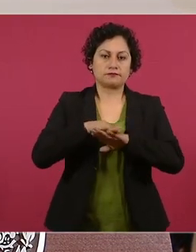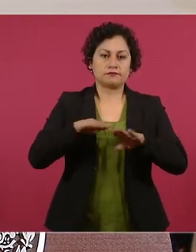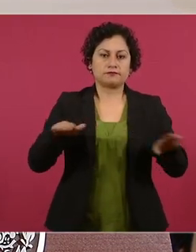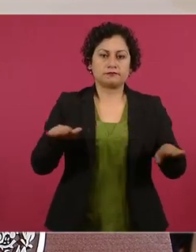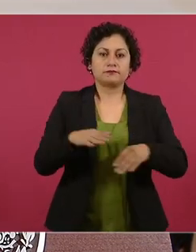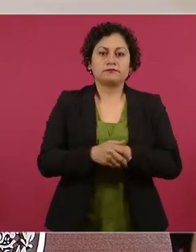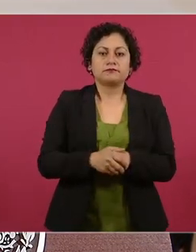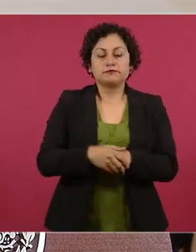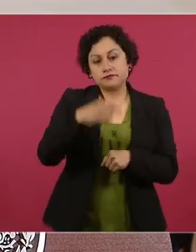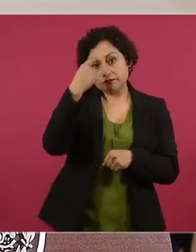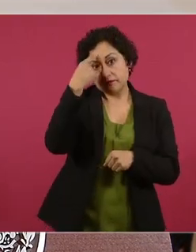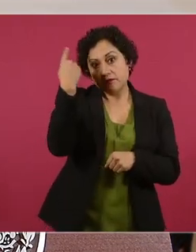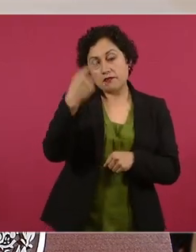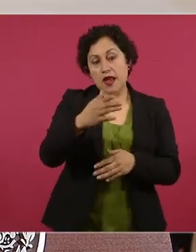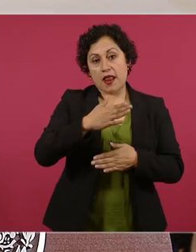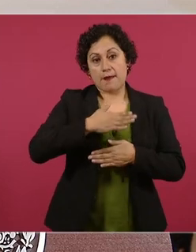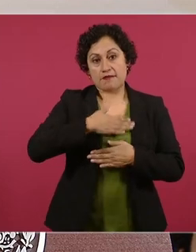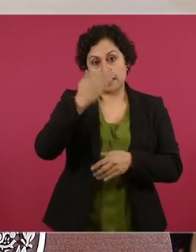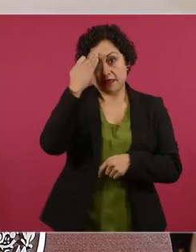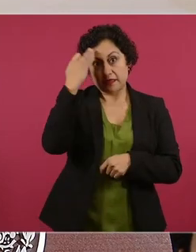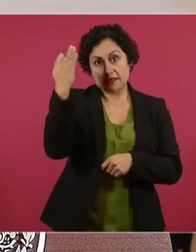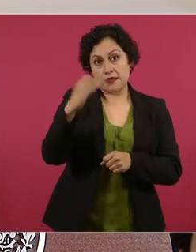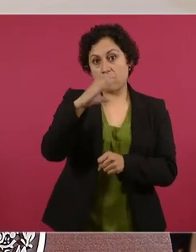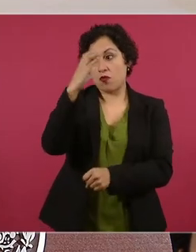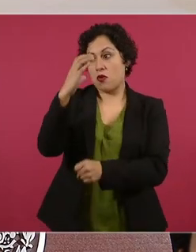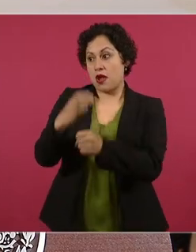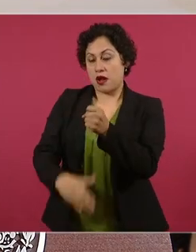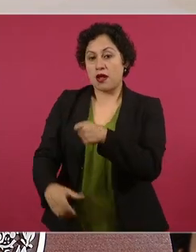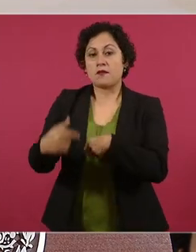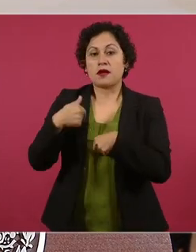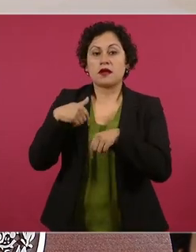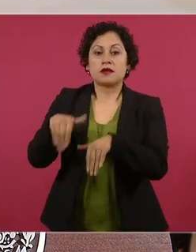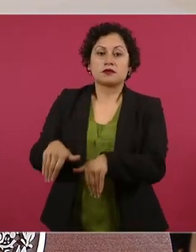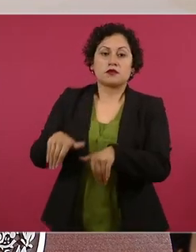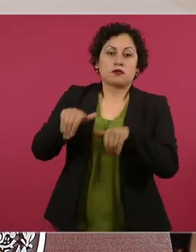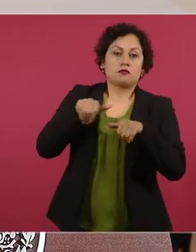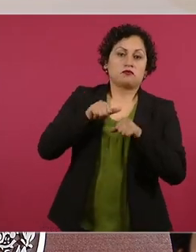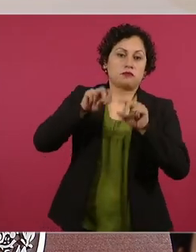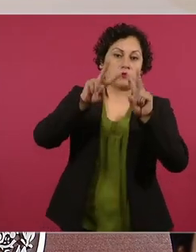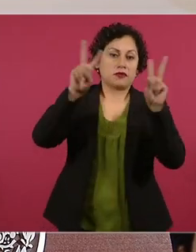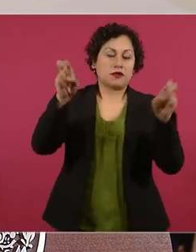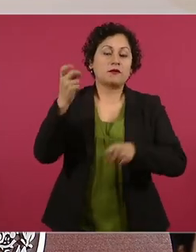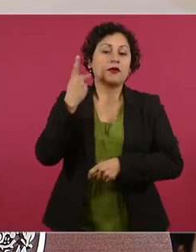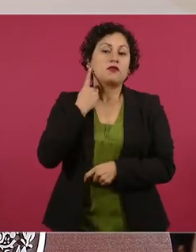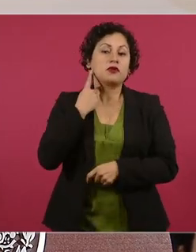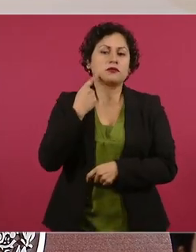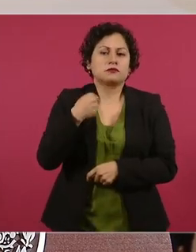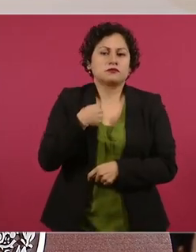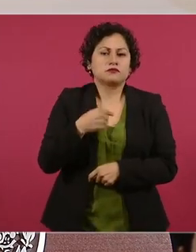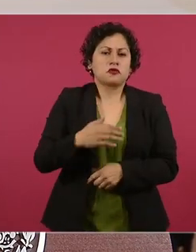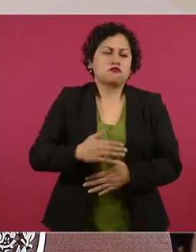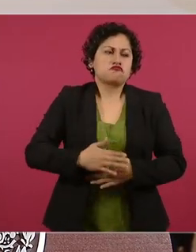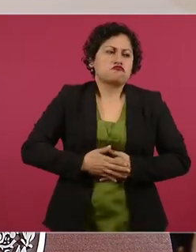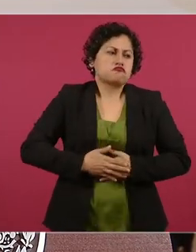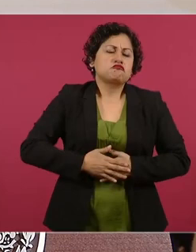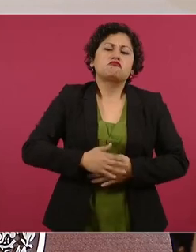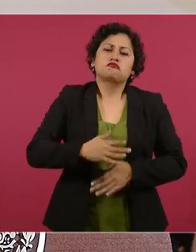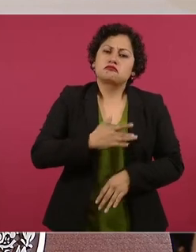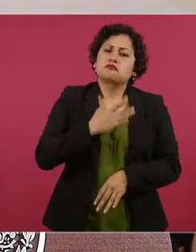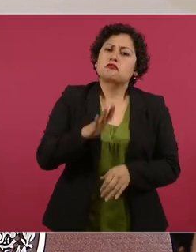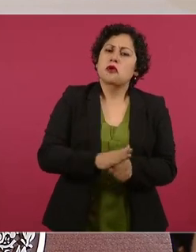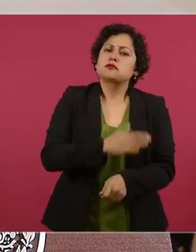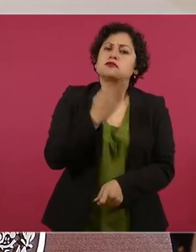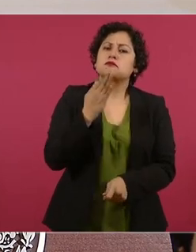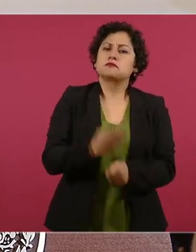Al término de mi mandato me iré de la actividad política con la satisfacción de haber cumplido y con